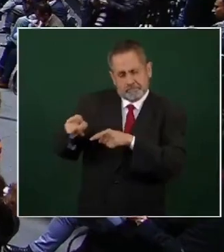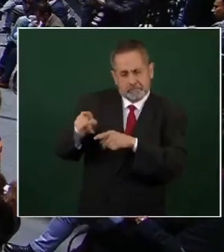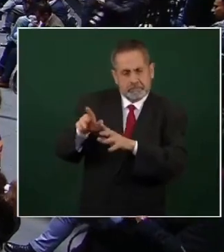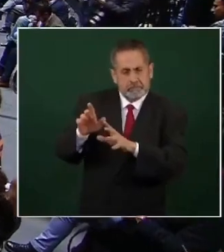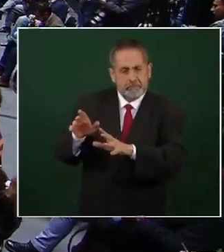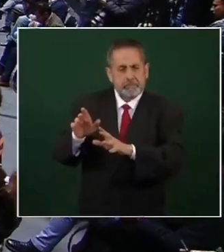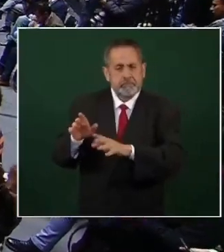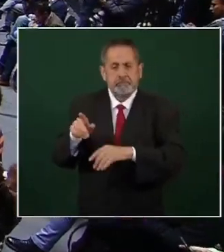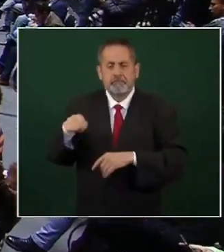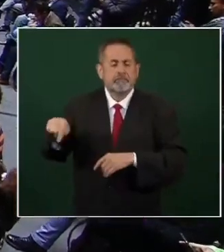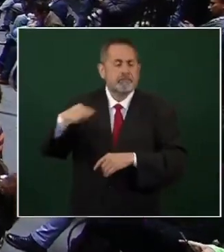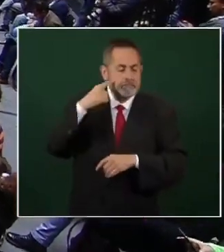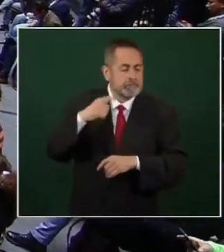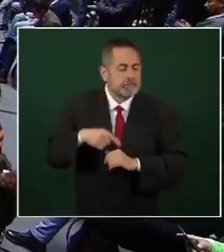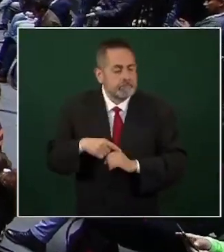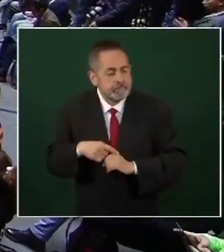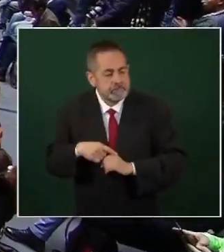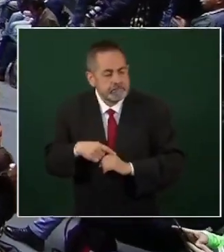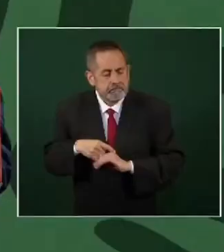que decide,